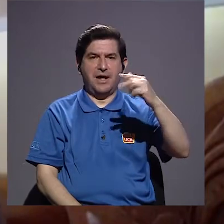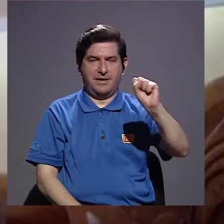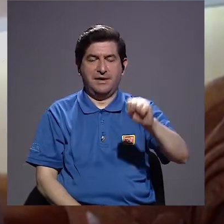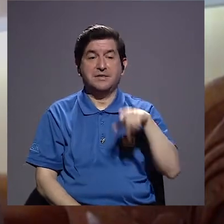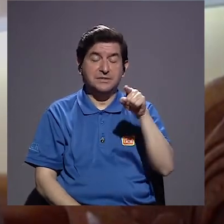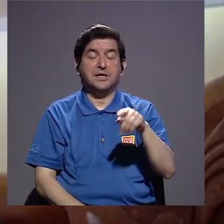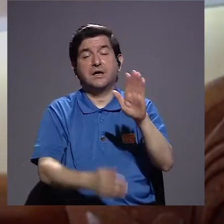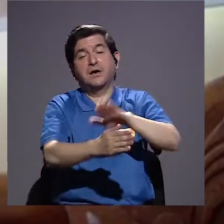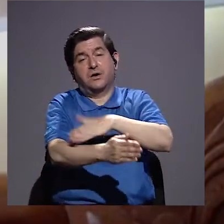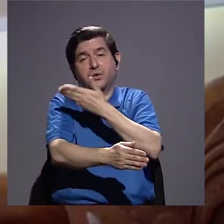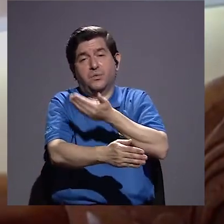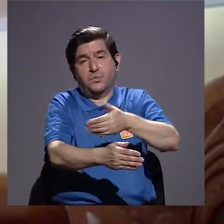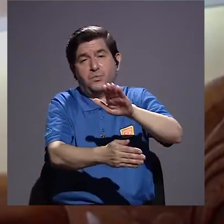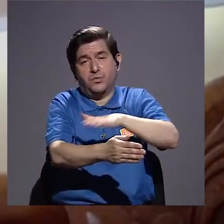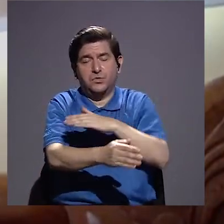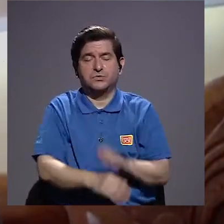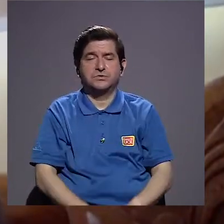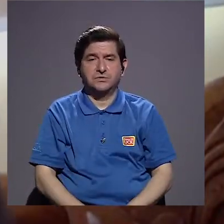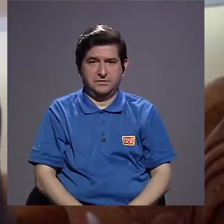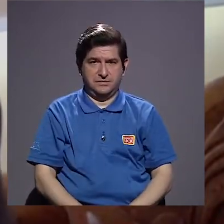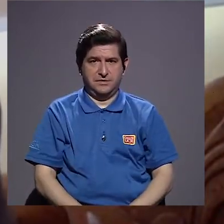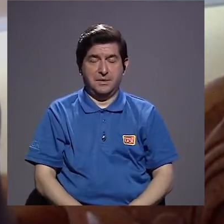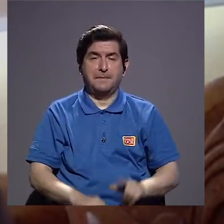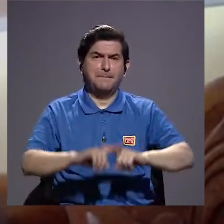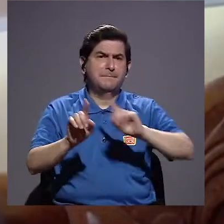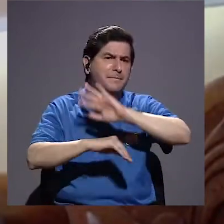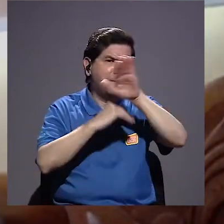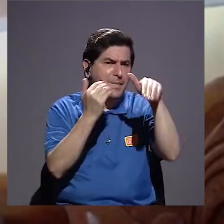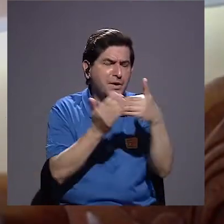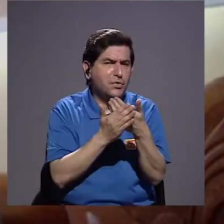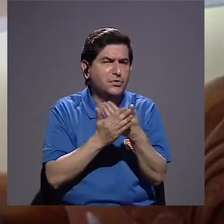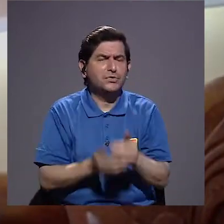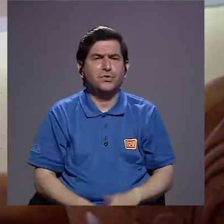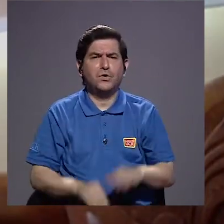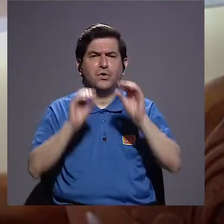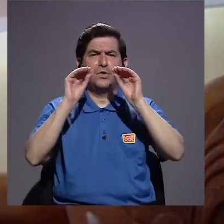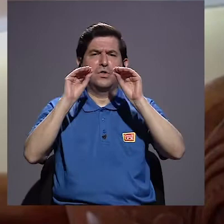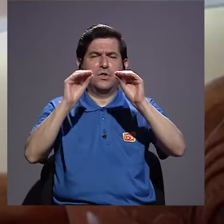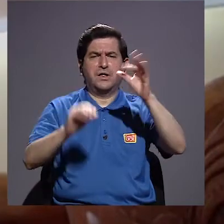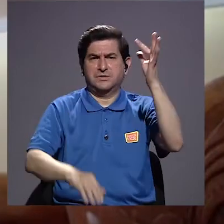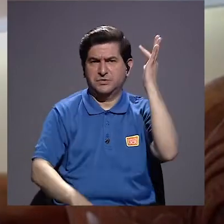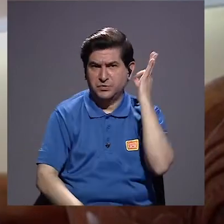daba música y apreciación musical, pero todas las profesoras